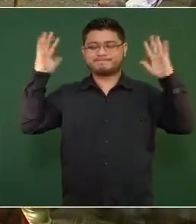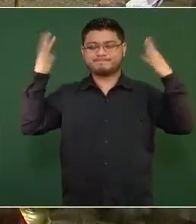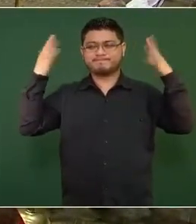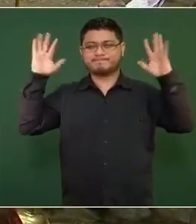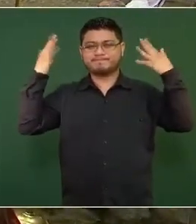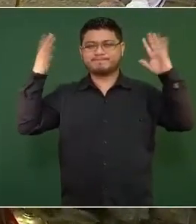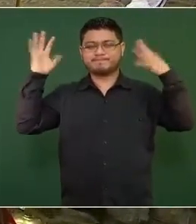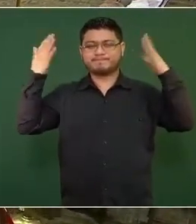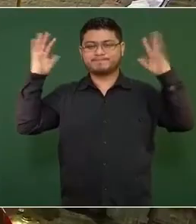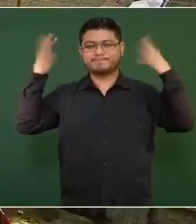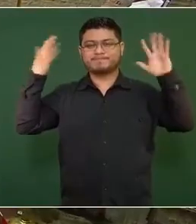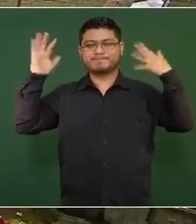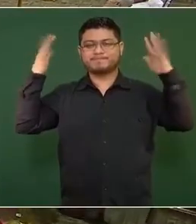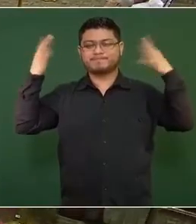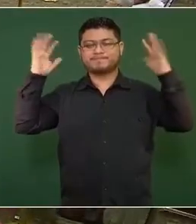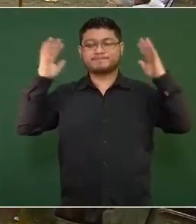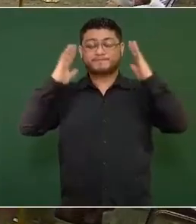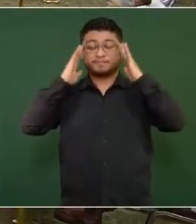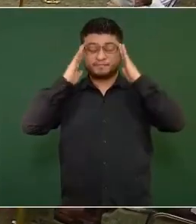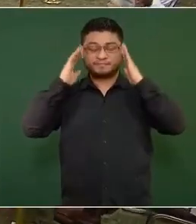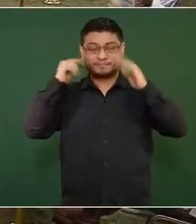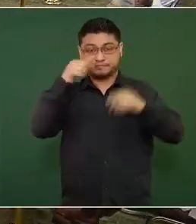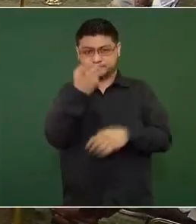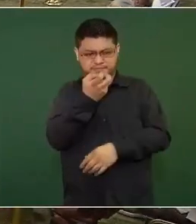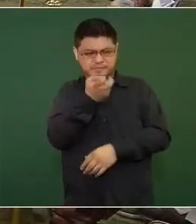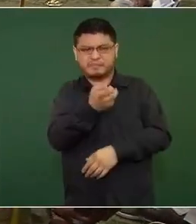Esto nos permitirá